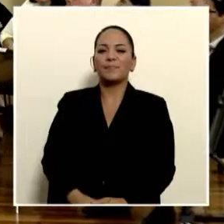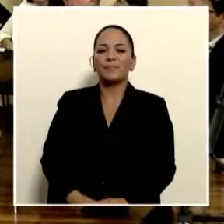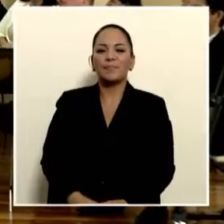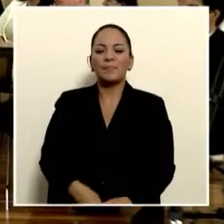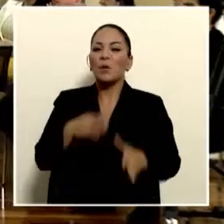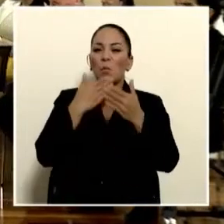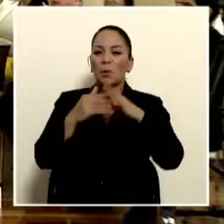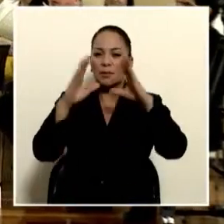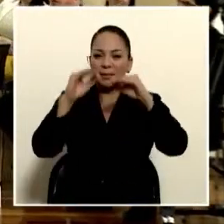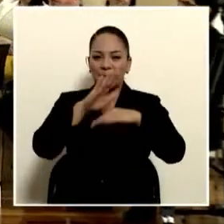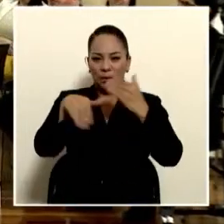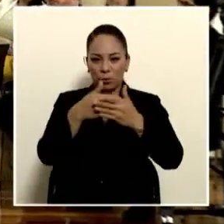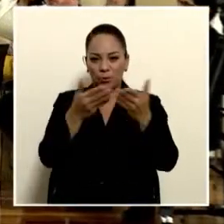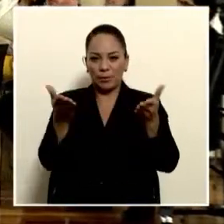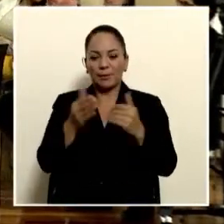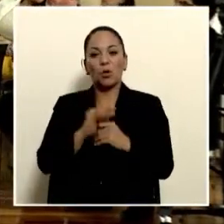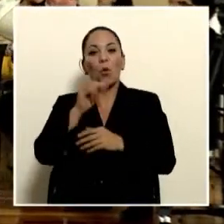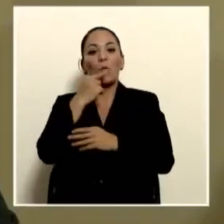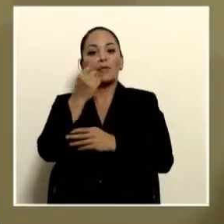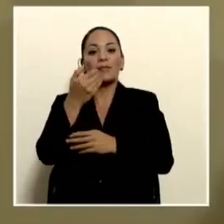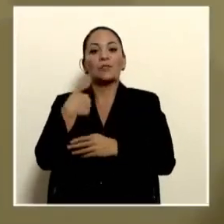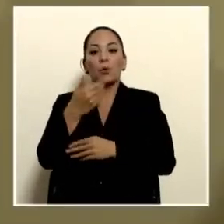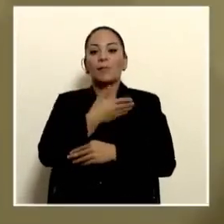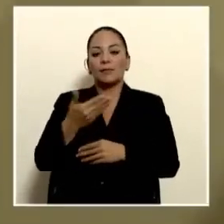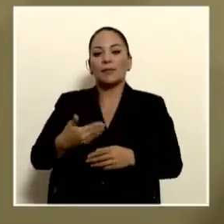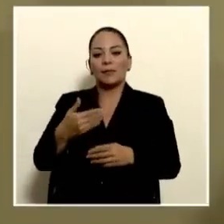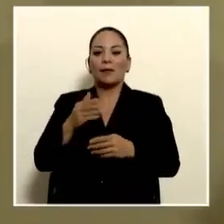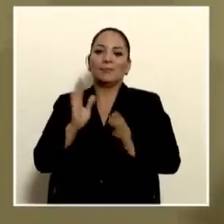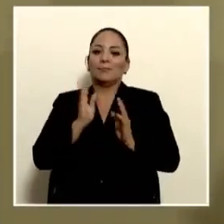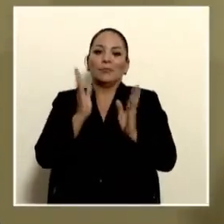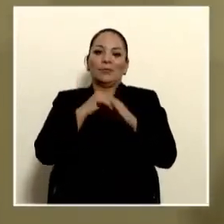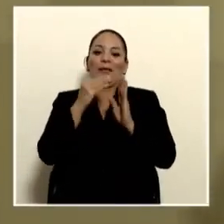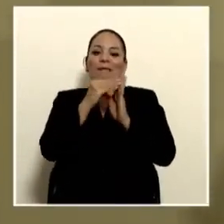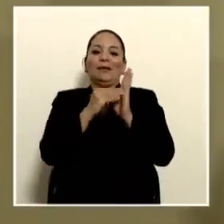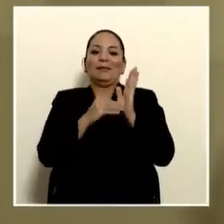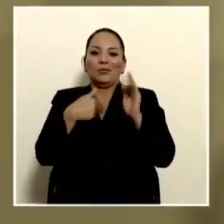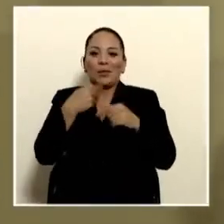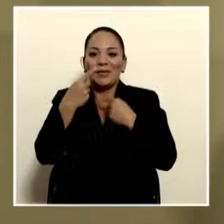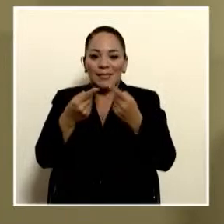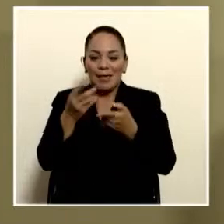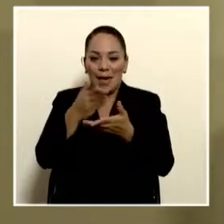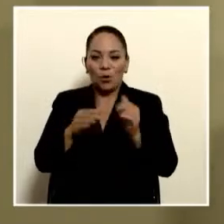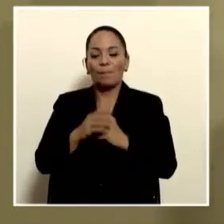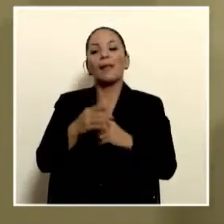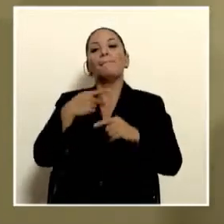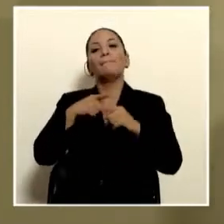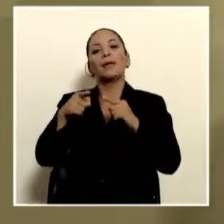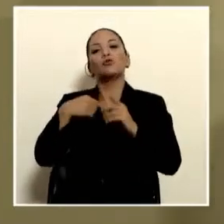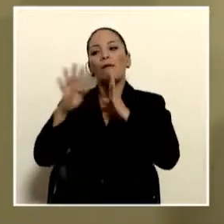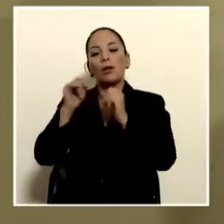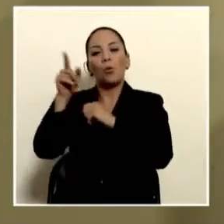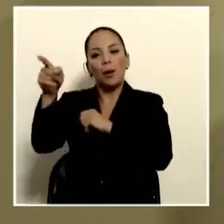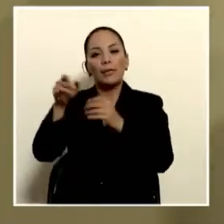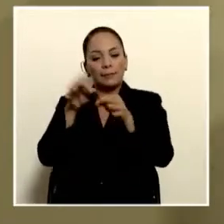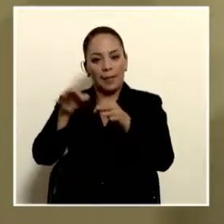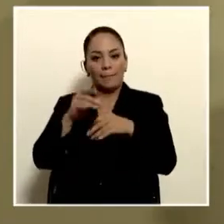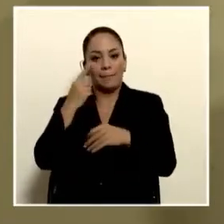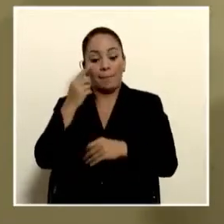Bueno, muy buenas tardes a todos. Como dice el señor presidente, no estaba en el guión esto, pero sí hablé con él y le expliqué un poco que en